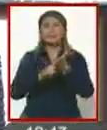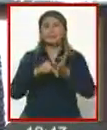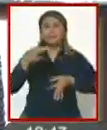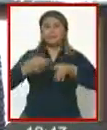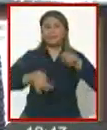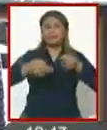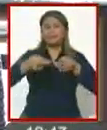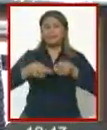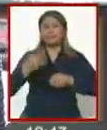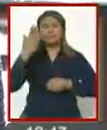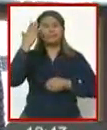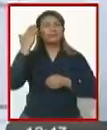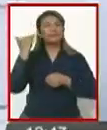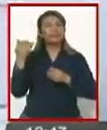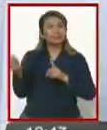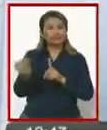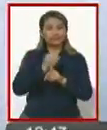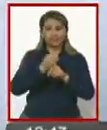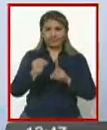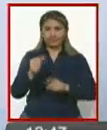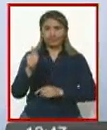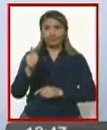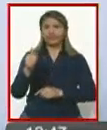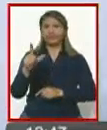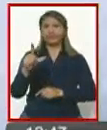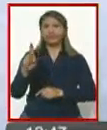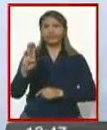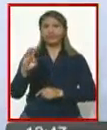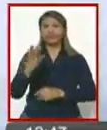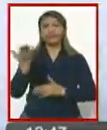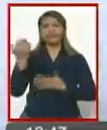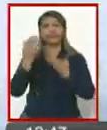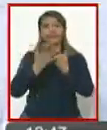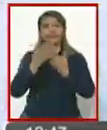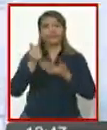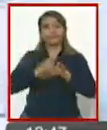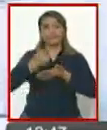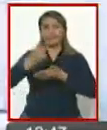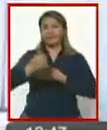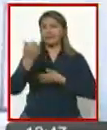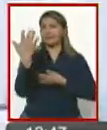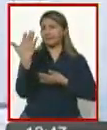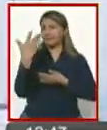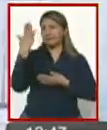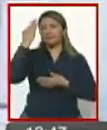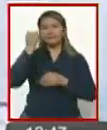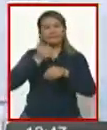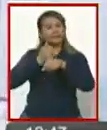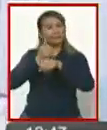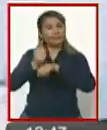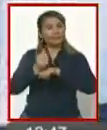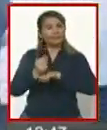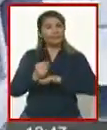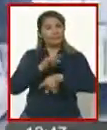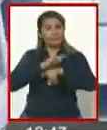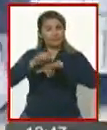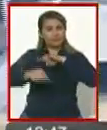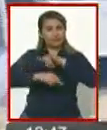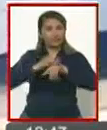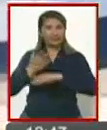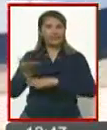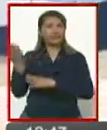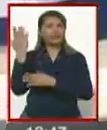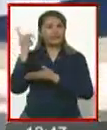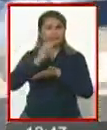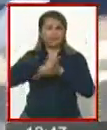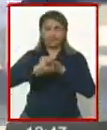ante las agresiones. Alberto Lozada fue encarcelado en agosto del año 2015 al ser acusado de supuesta estafa. El que era en